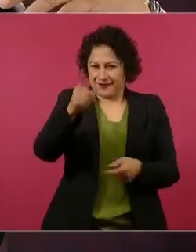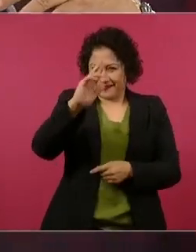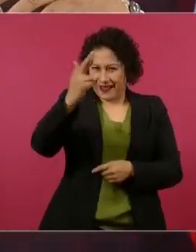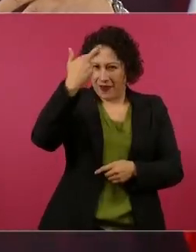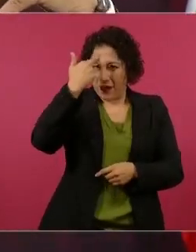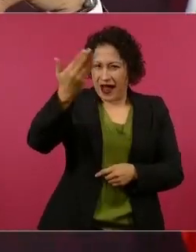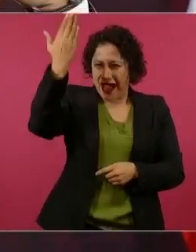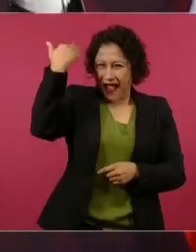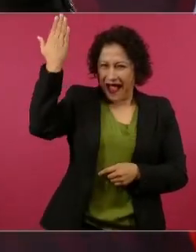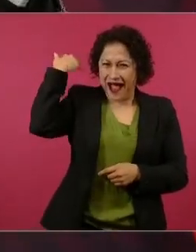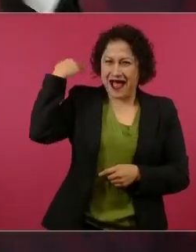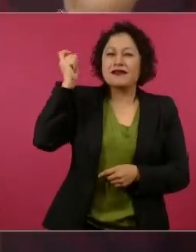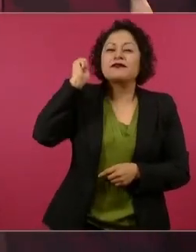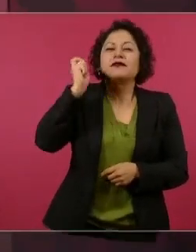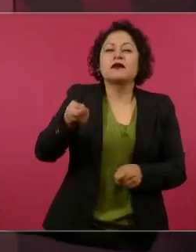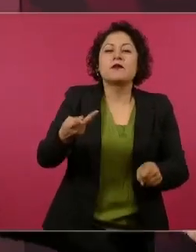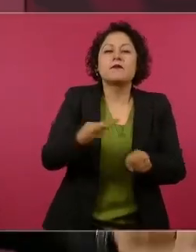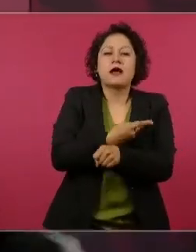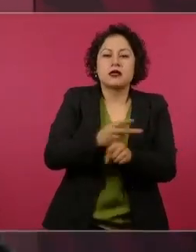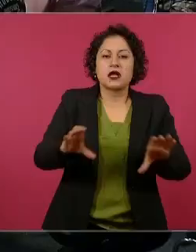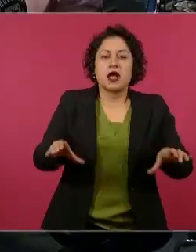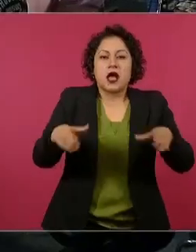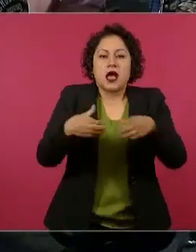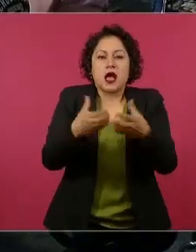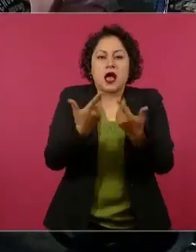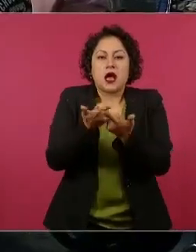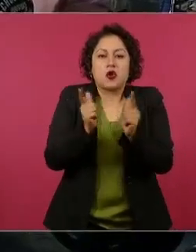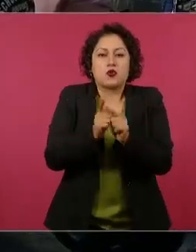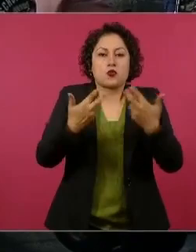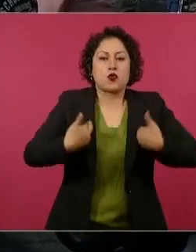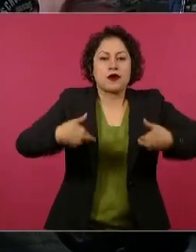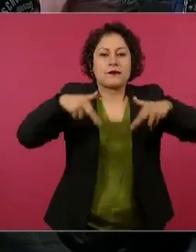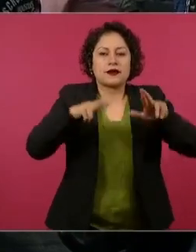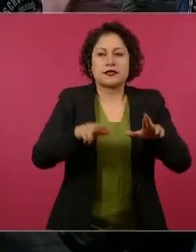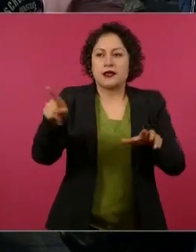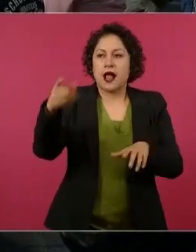pescadores y a pequeños empresarios